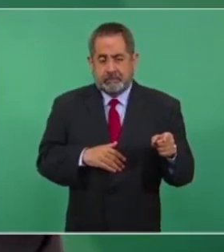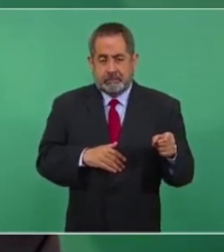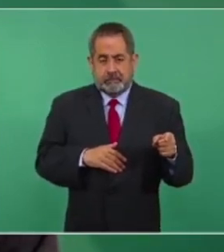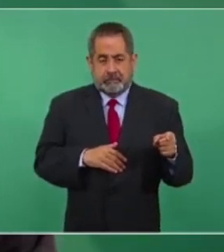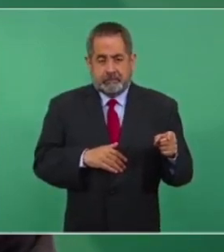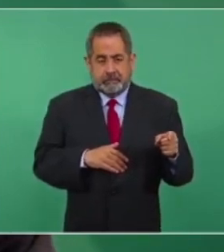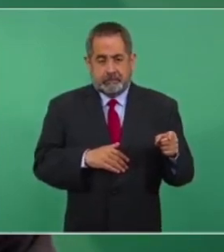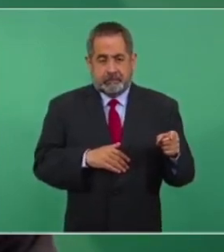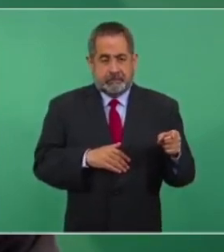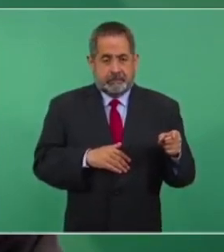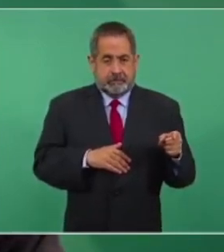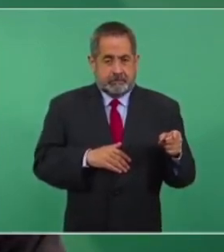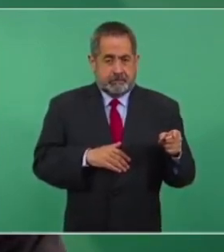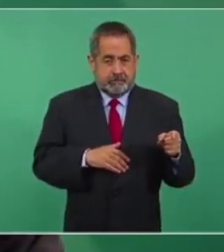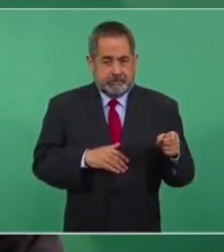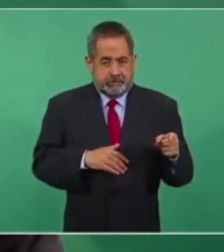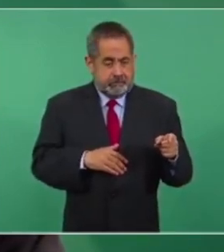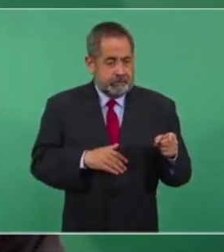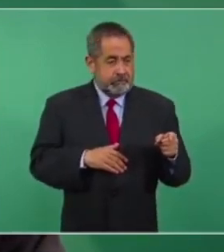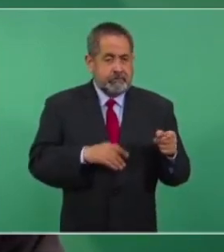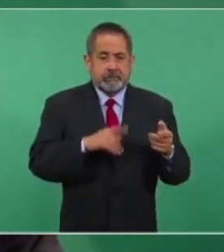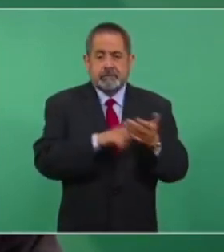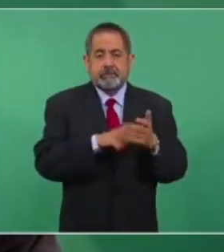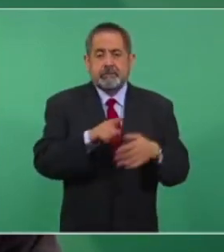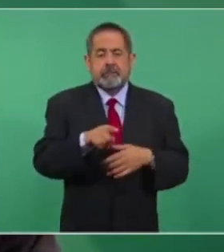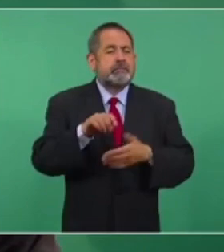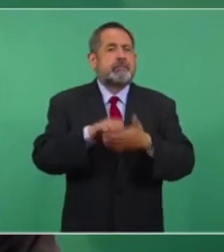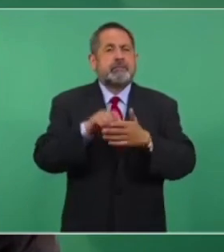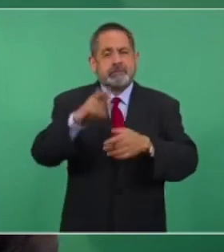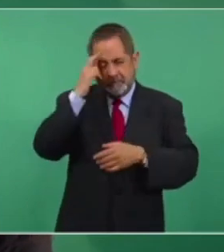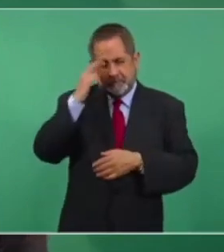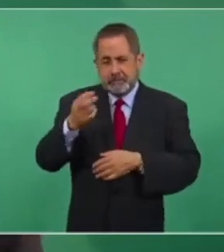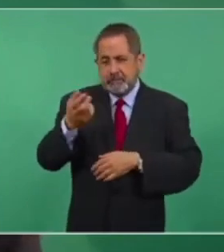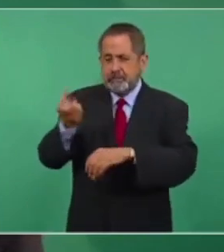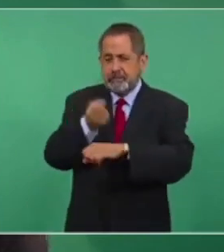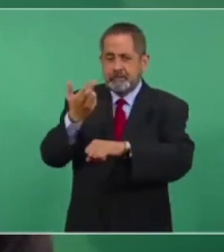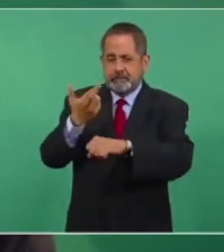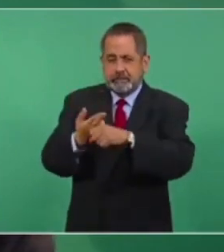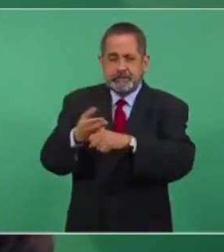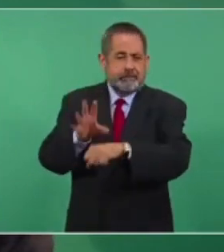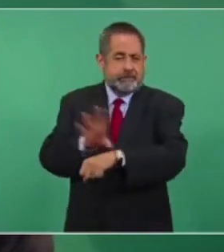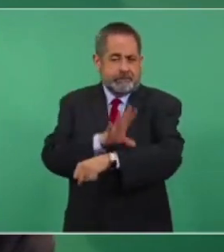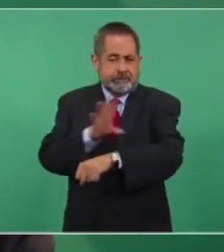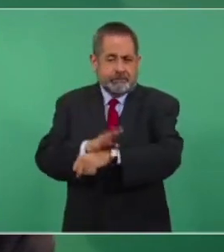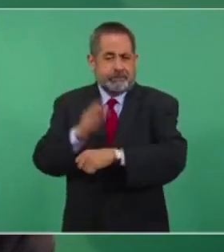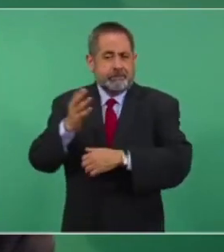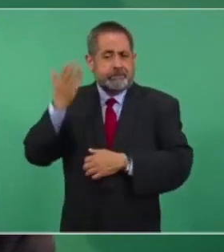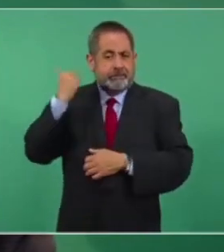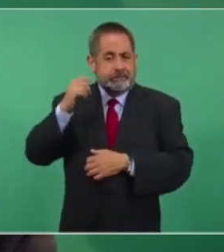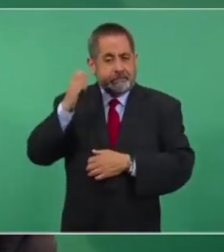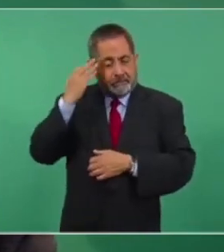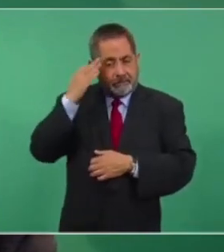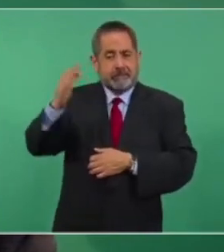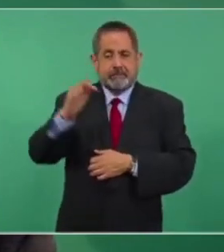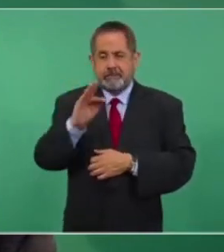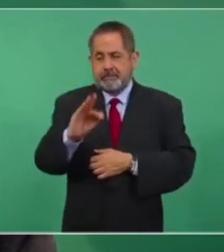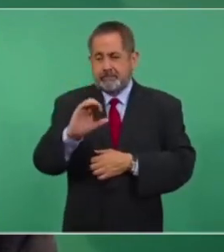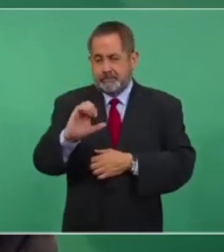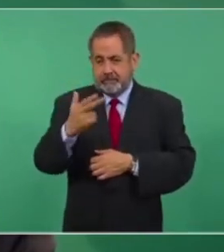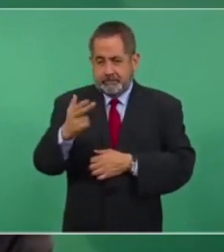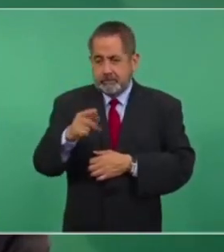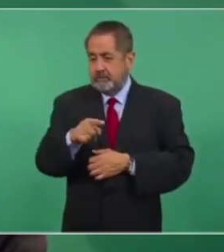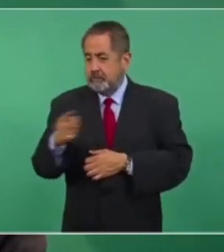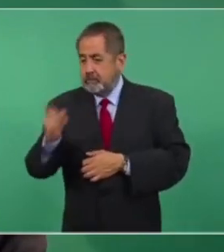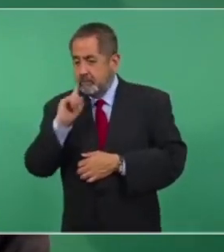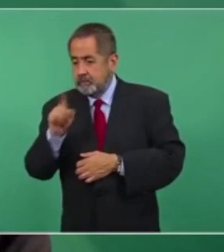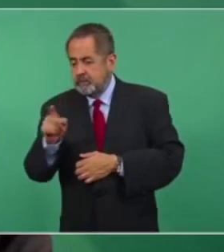que a la secretaria de Energía de Felipe Calderón se la